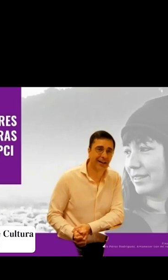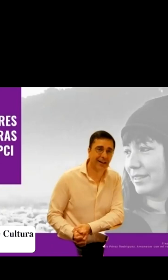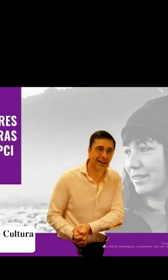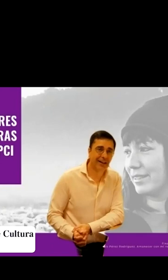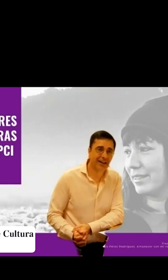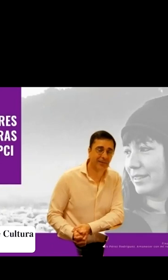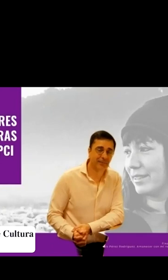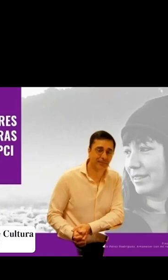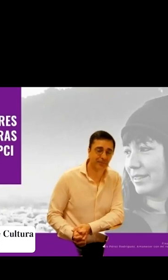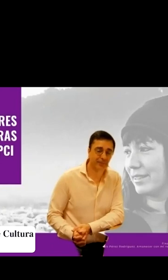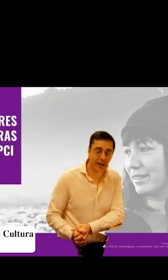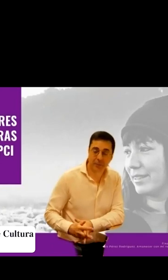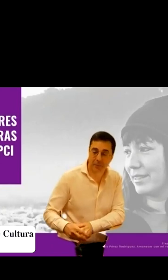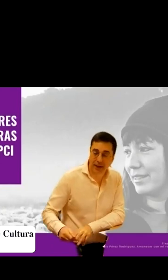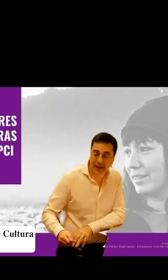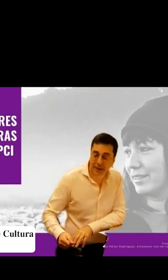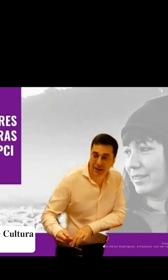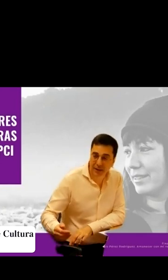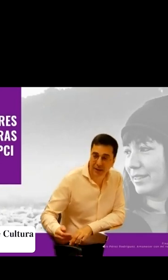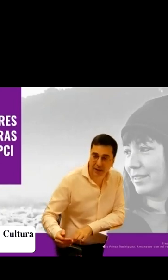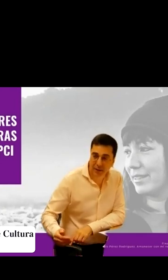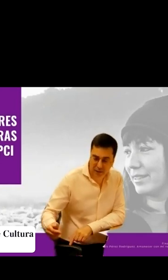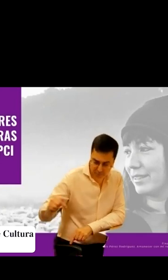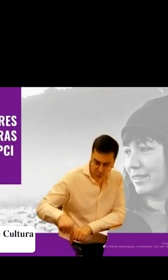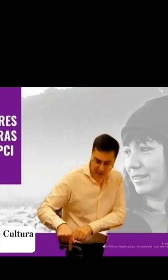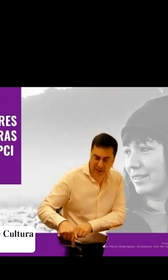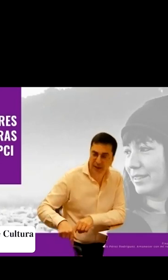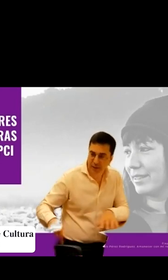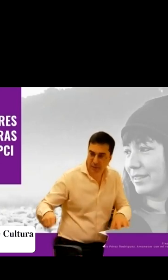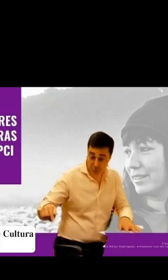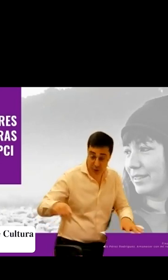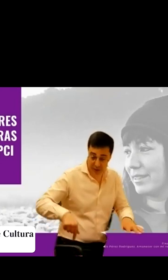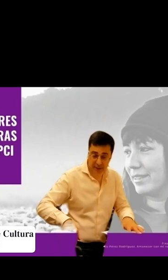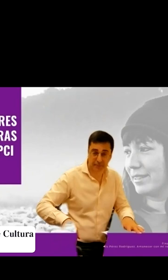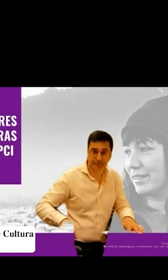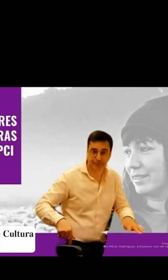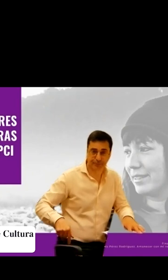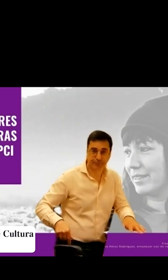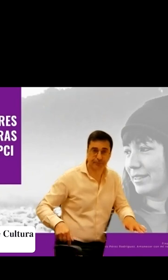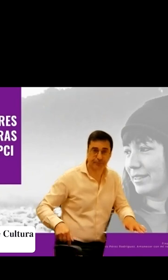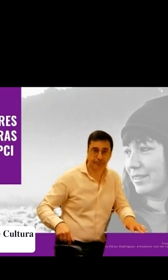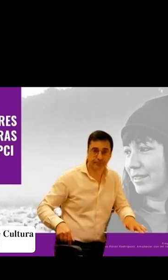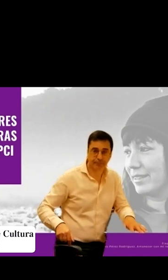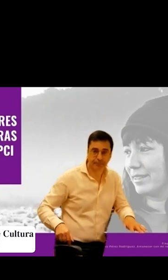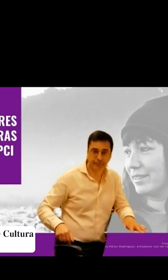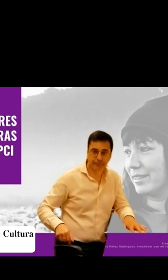lo que conformamos como sociedades y lo que queremos seguir siendo como sociedades. Estas